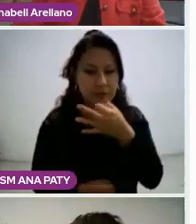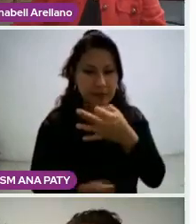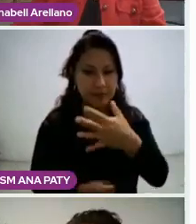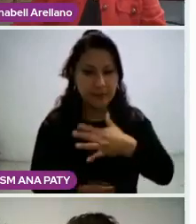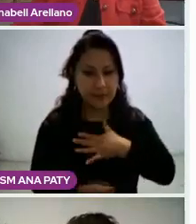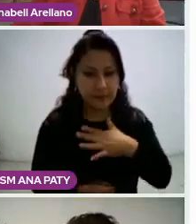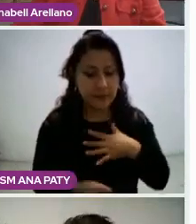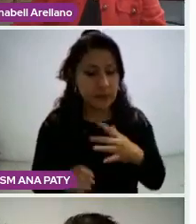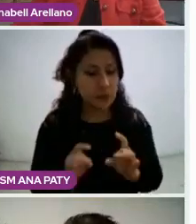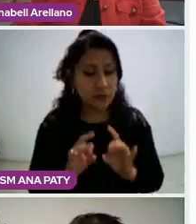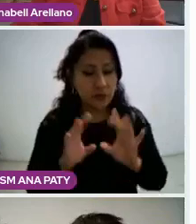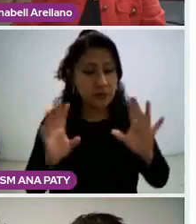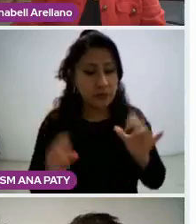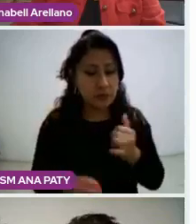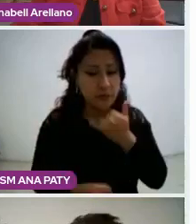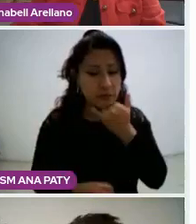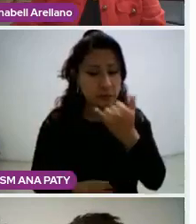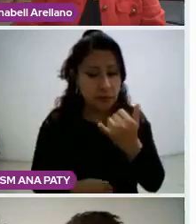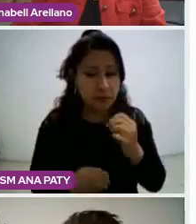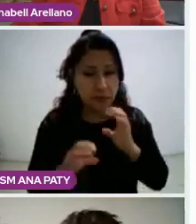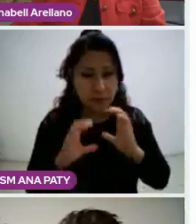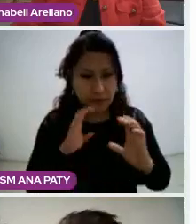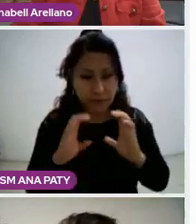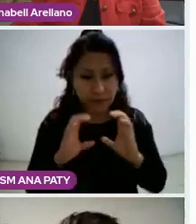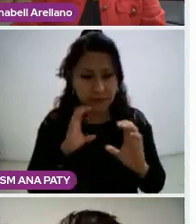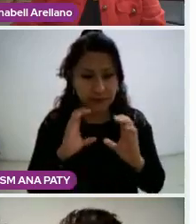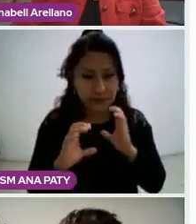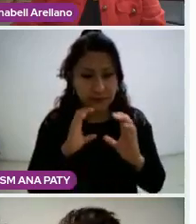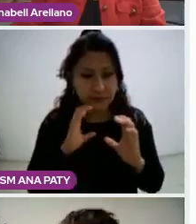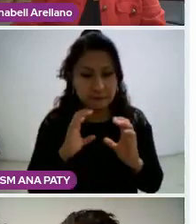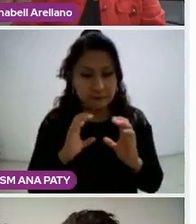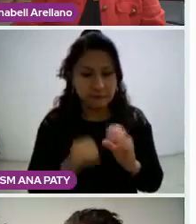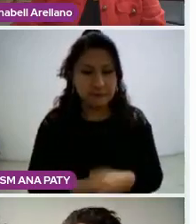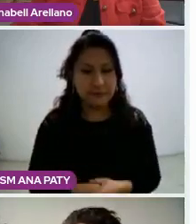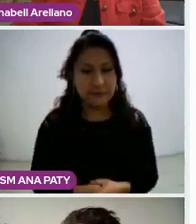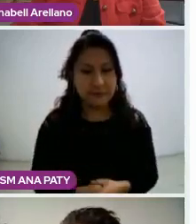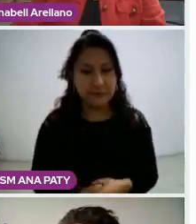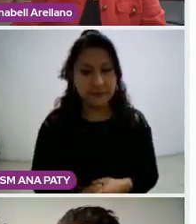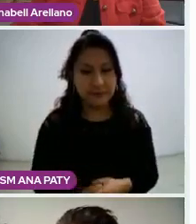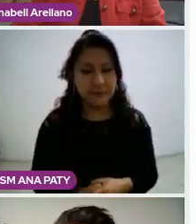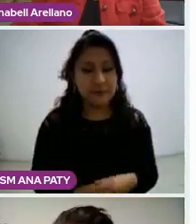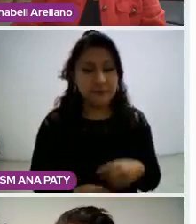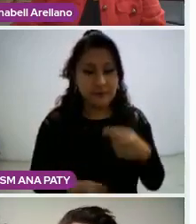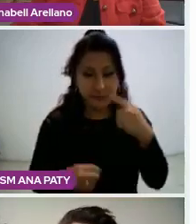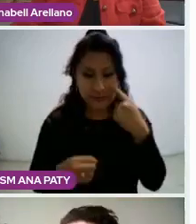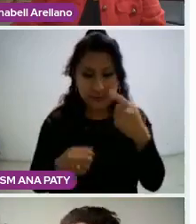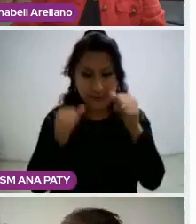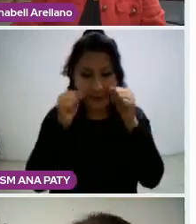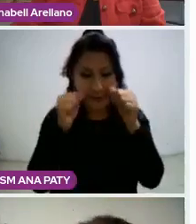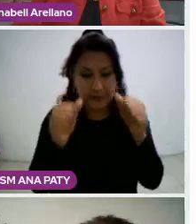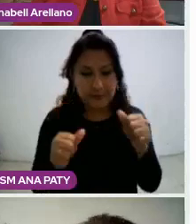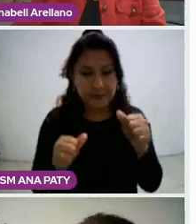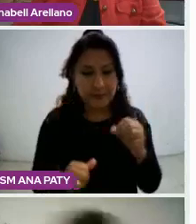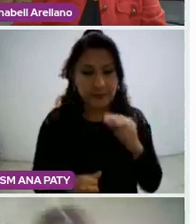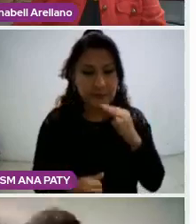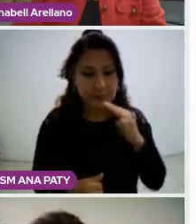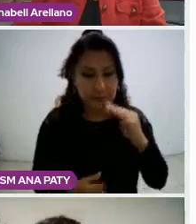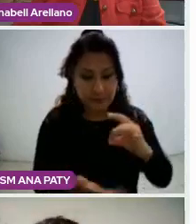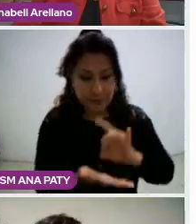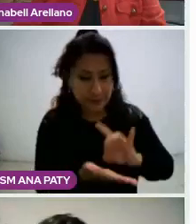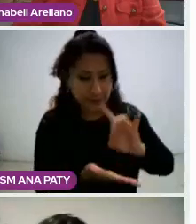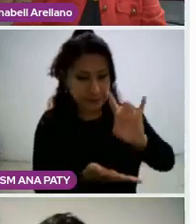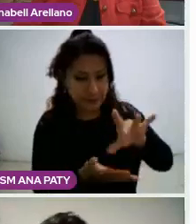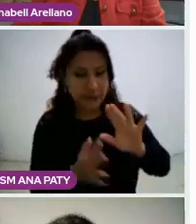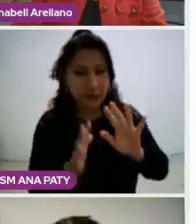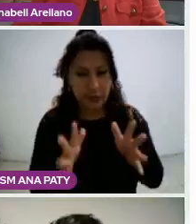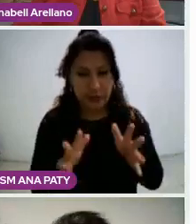la comunicación, háganmelo saber para yo estar al pendiente. Estoy súper al pendiente de los mensajes, cualquier cosa. Pero bueno, poniendo